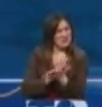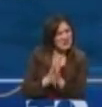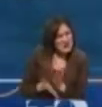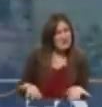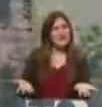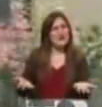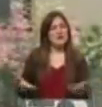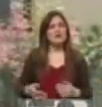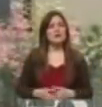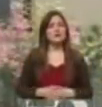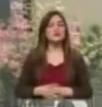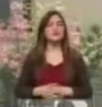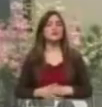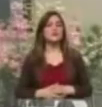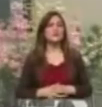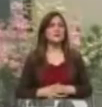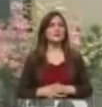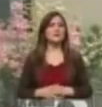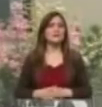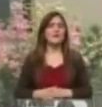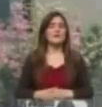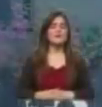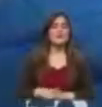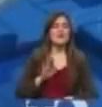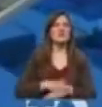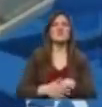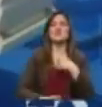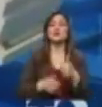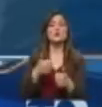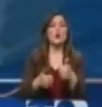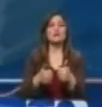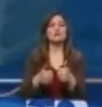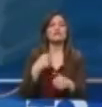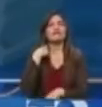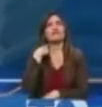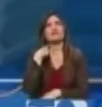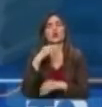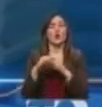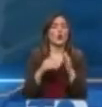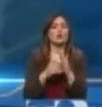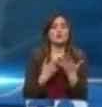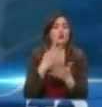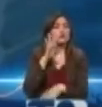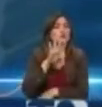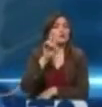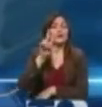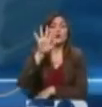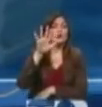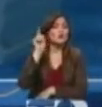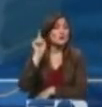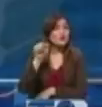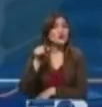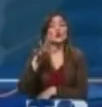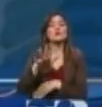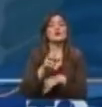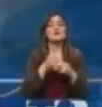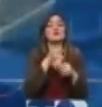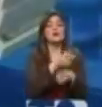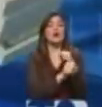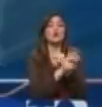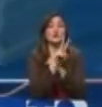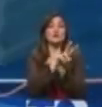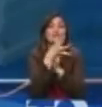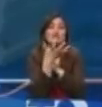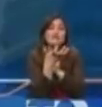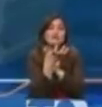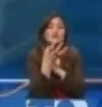misma proporción. Según el informe, la caída en ventas generó saldo en contra por 425 mil dólares a finales de 2014